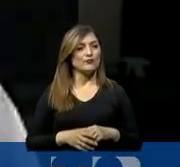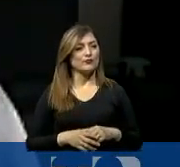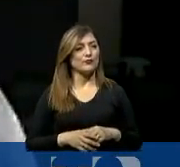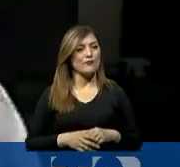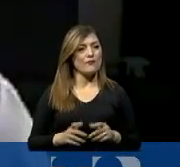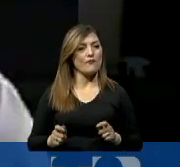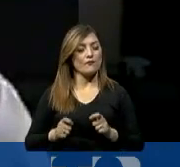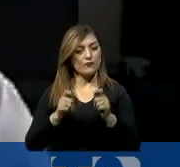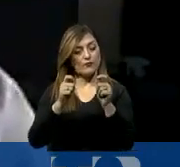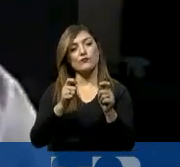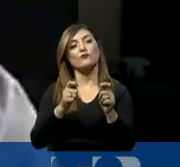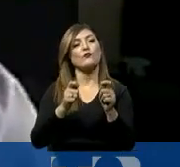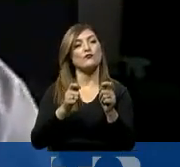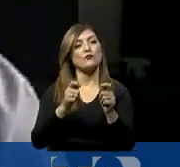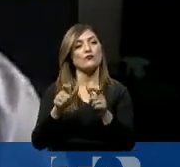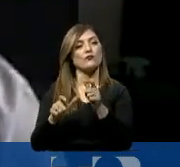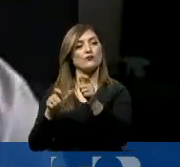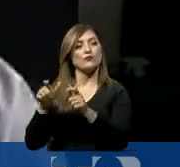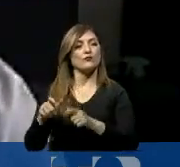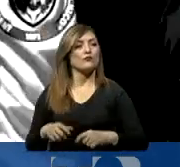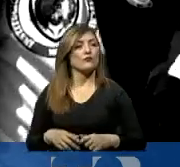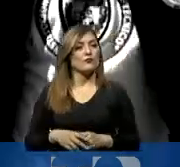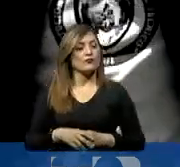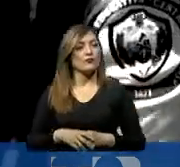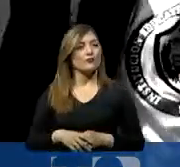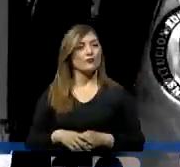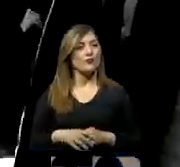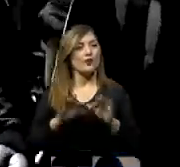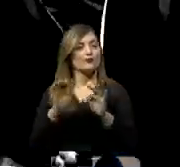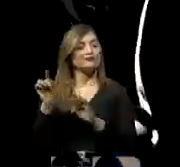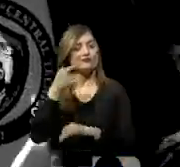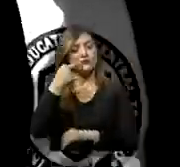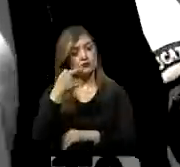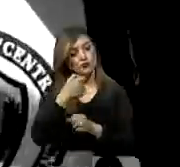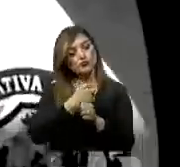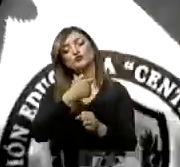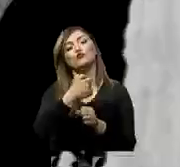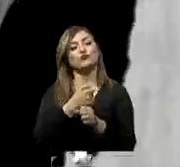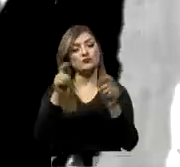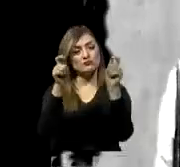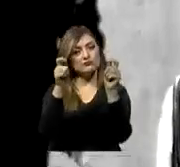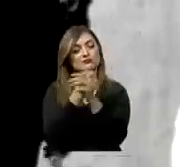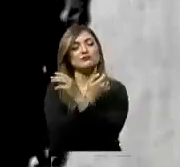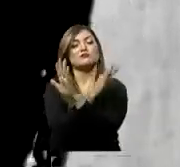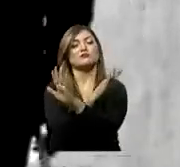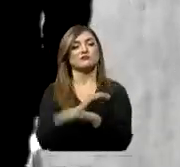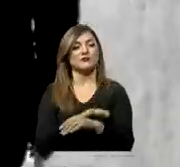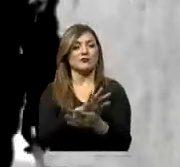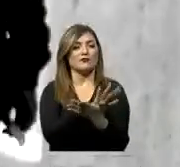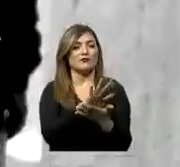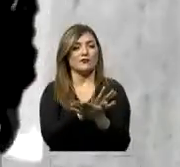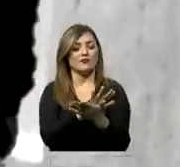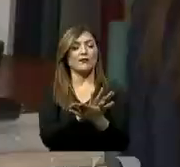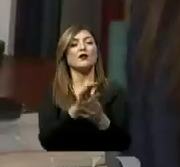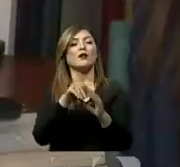estamos proveyendo a la ciudadanía también es buena. Por último, Gutiérrez señala que están trabajando en campañas preventivas desde las escuelas y